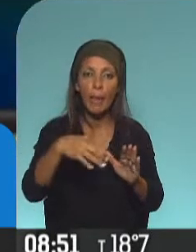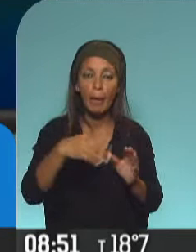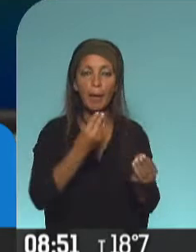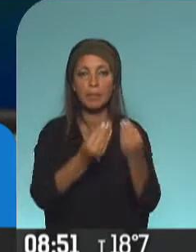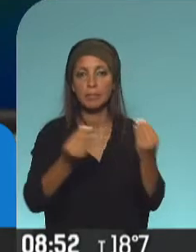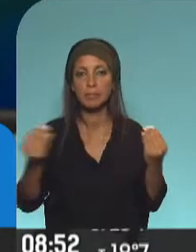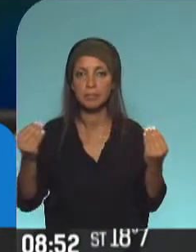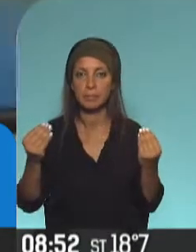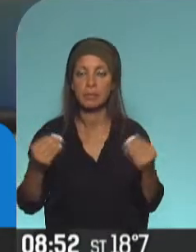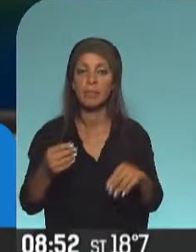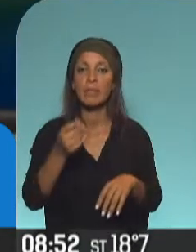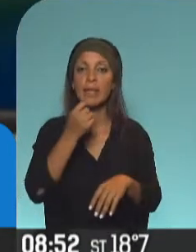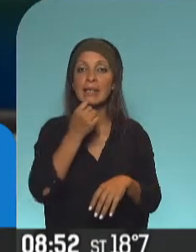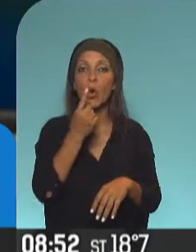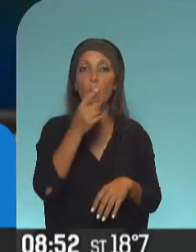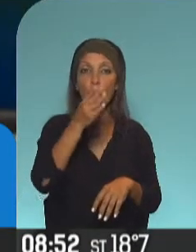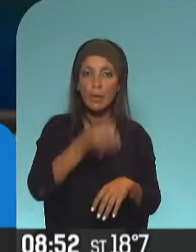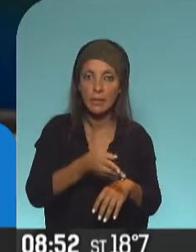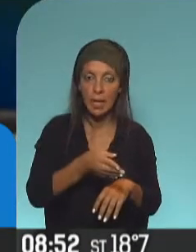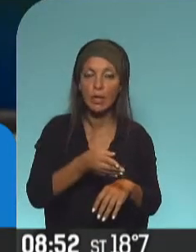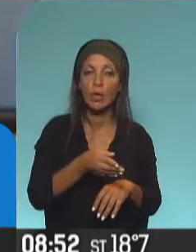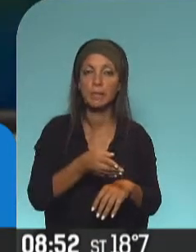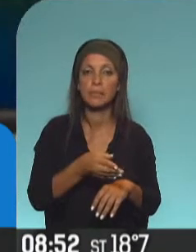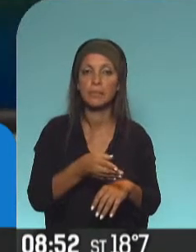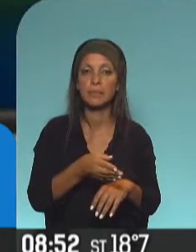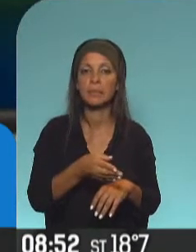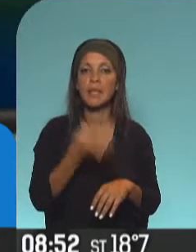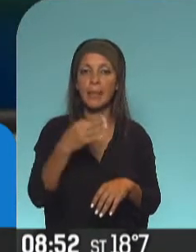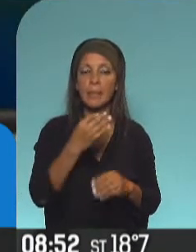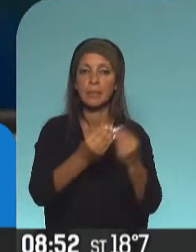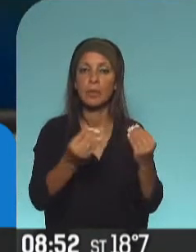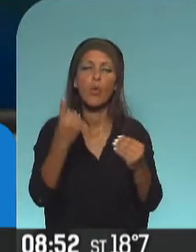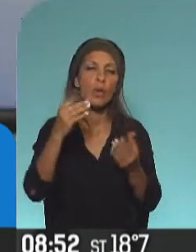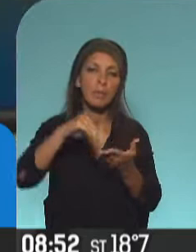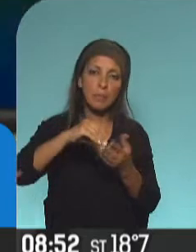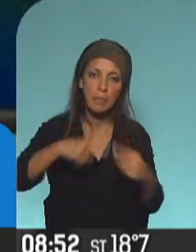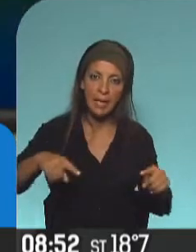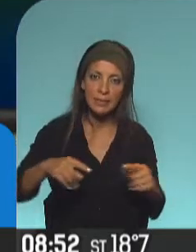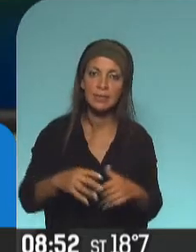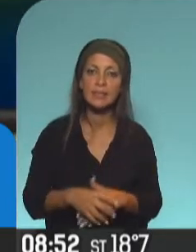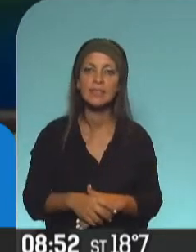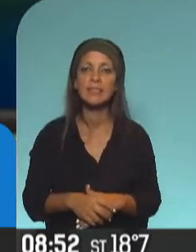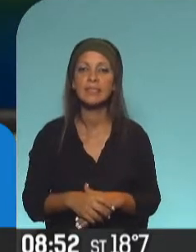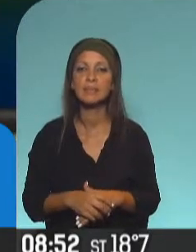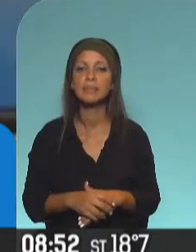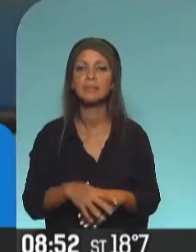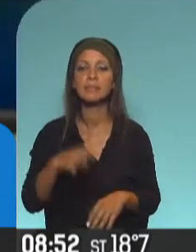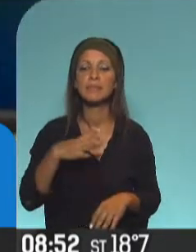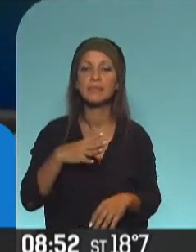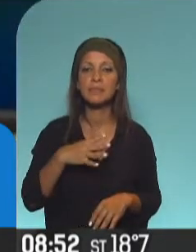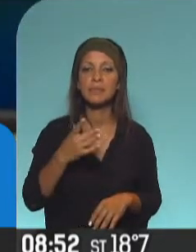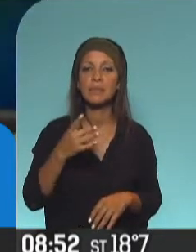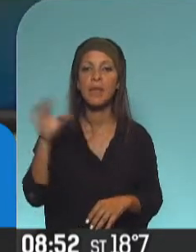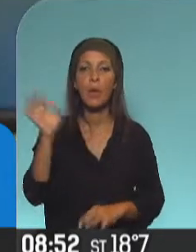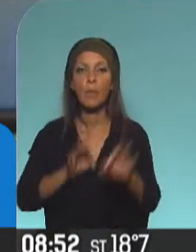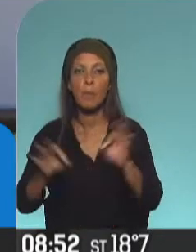que asegurar que ese 1% esté ocupado. Una cosa más, hay que decir que está pendiente el